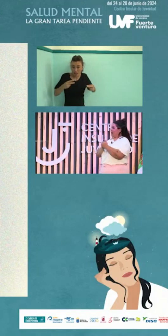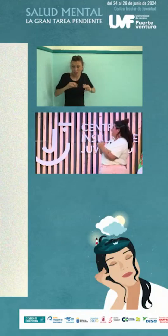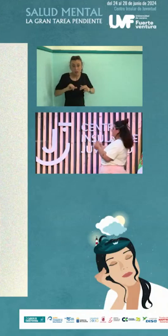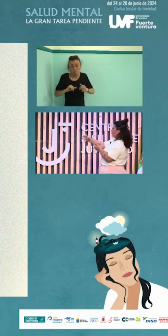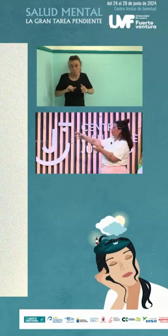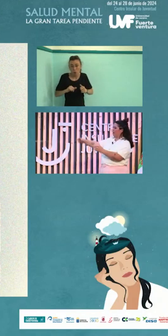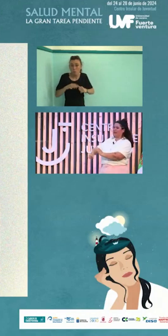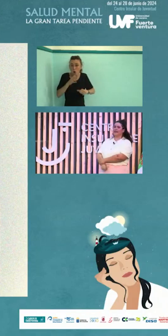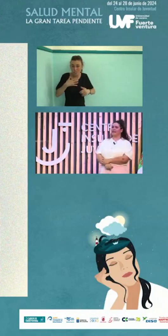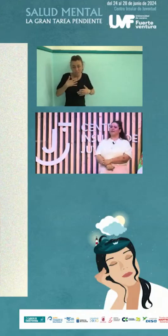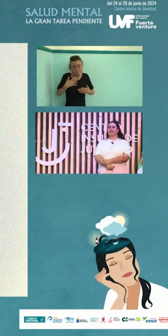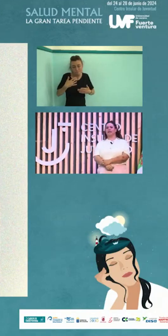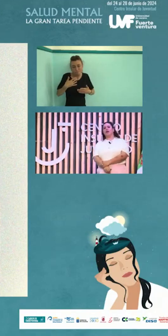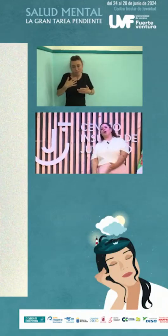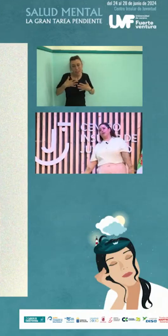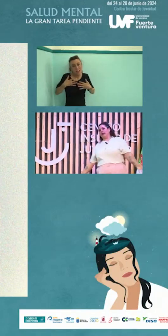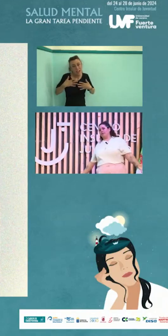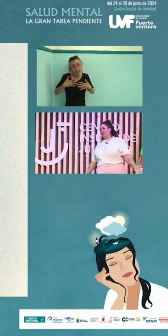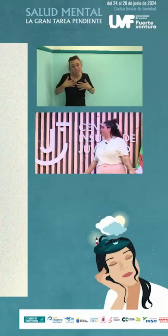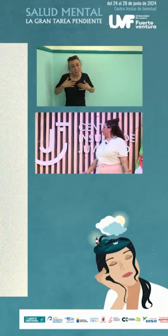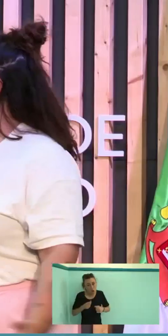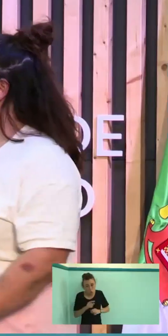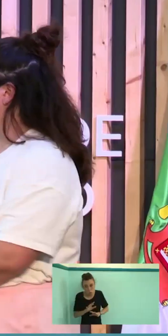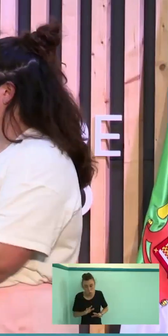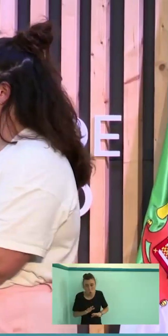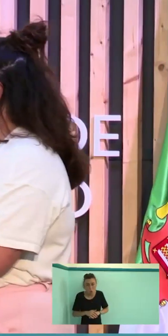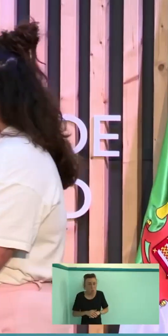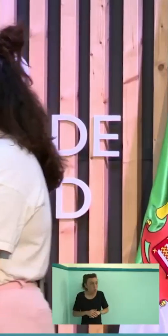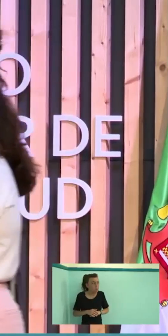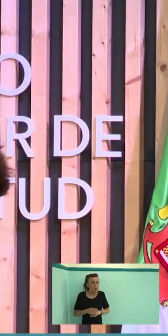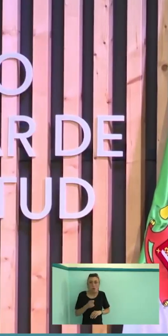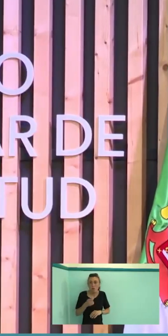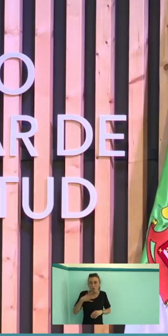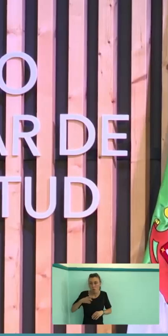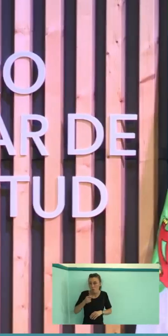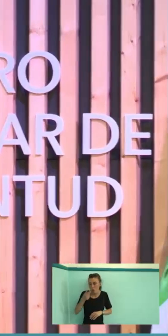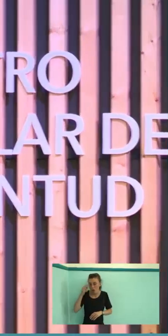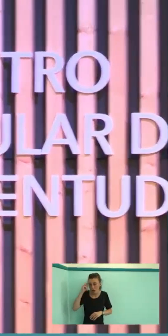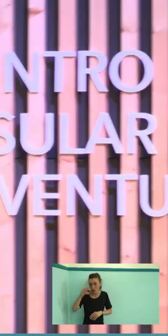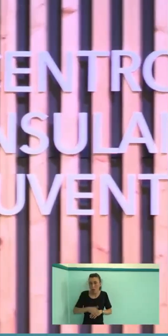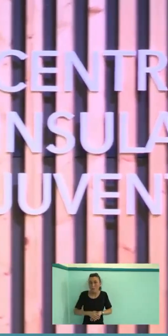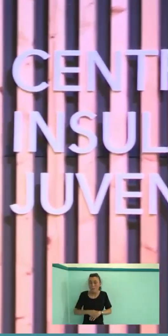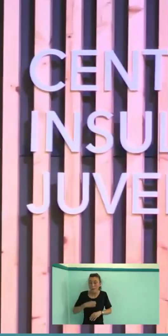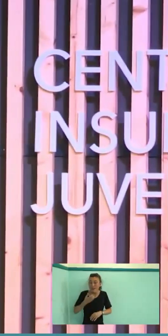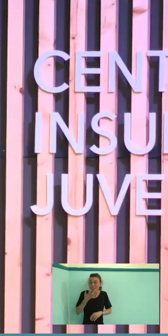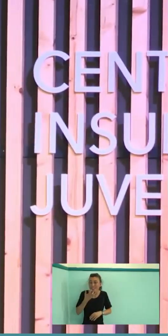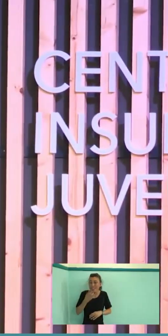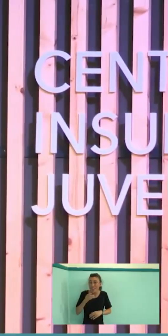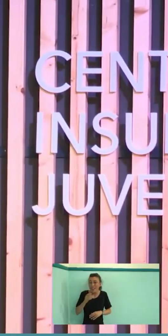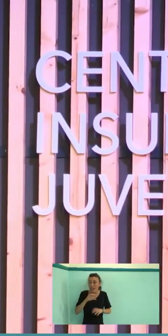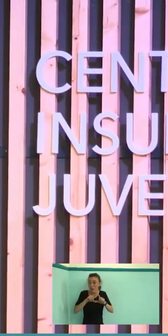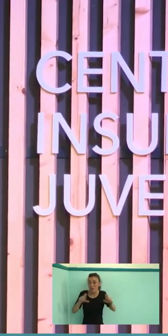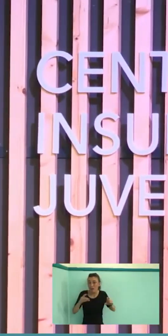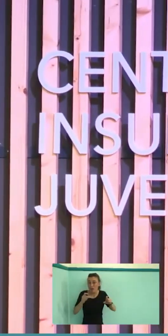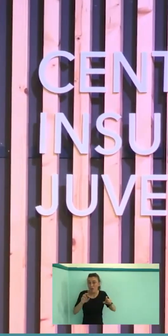bariátrica seguro que quedan exactamente así hombre por favor un poquito de respeto y ya por último Bueno si tienes el dinero que tiene dorsia pues te marcas una